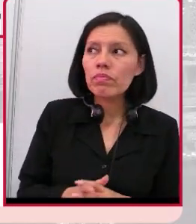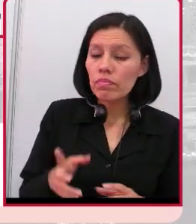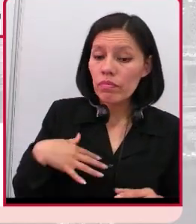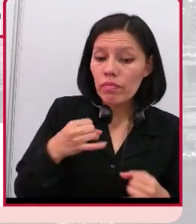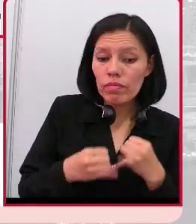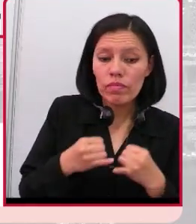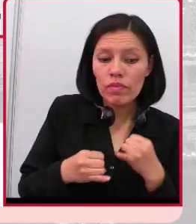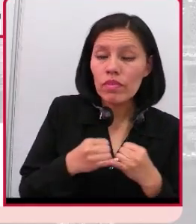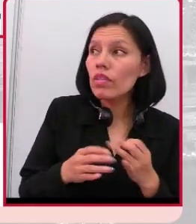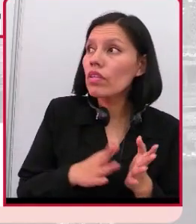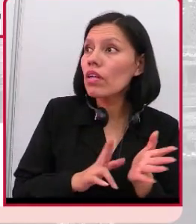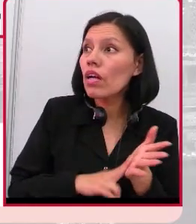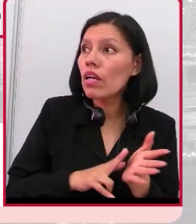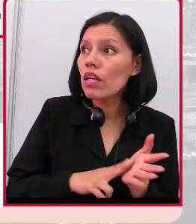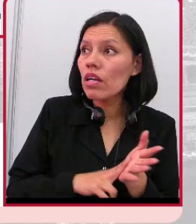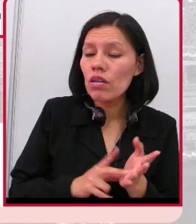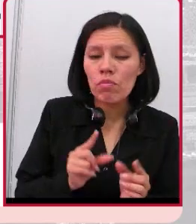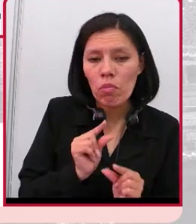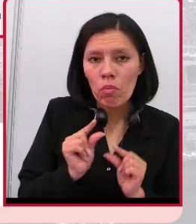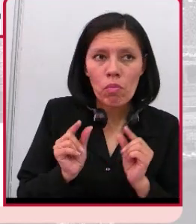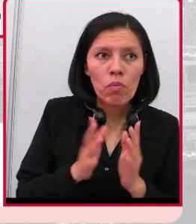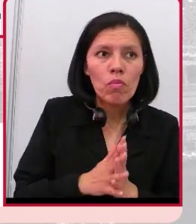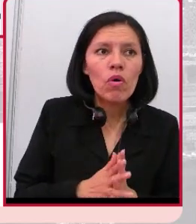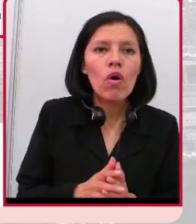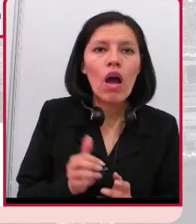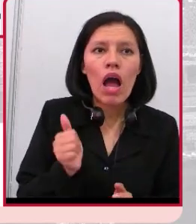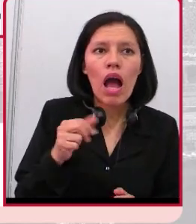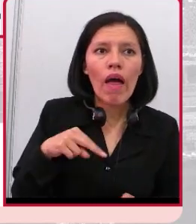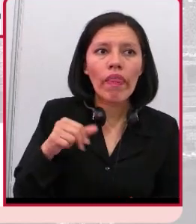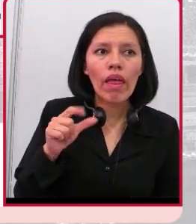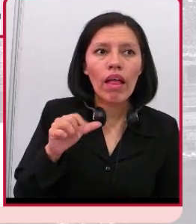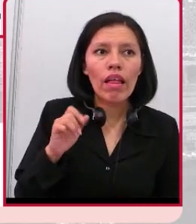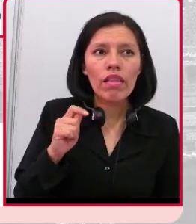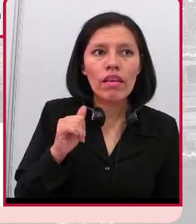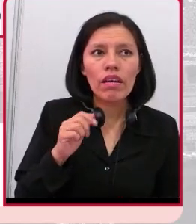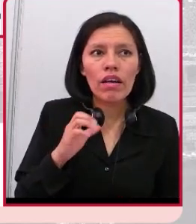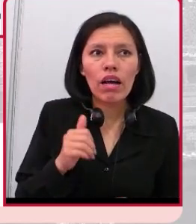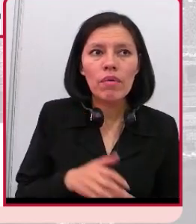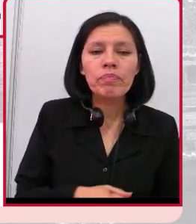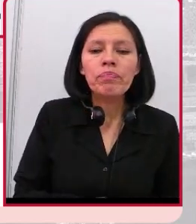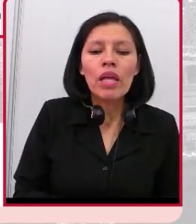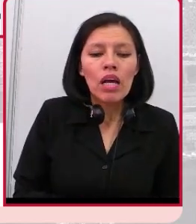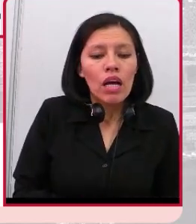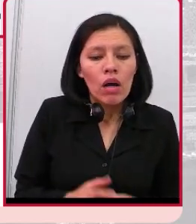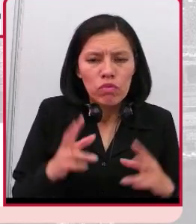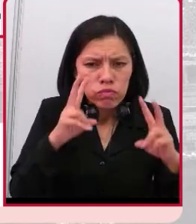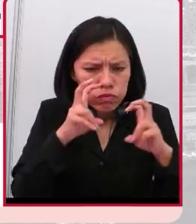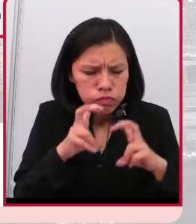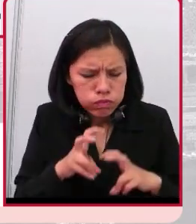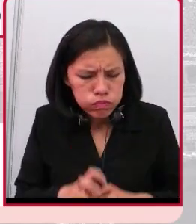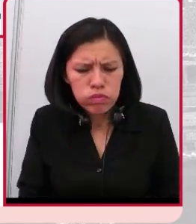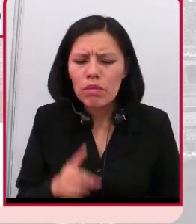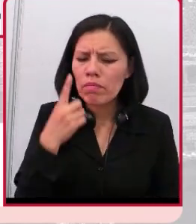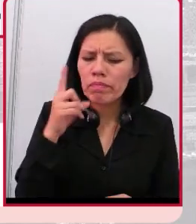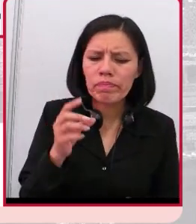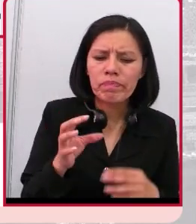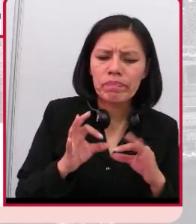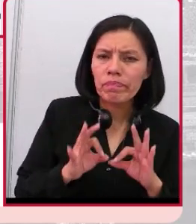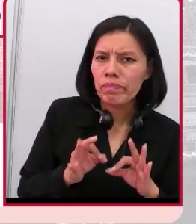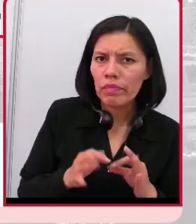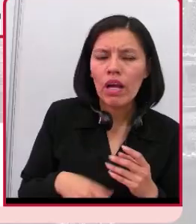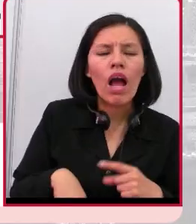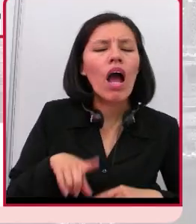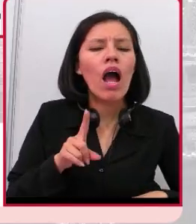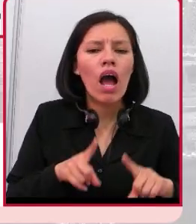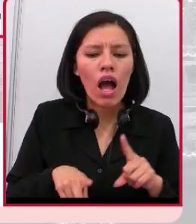hemos aplicado la también seguramente todos ustedes conocen, para interpretar